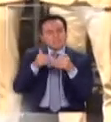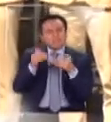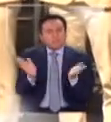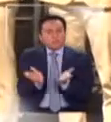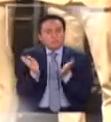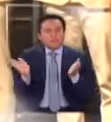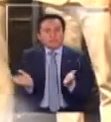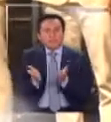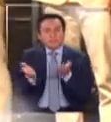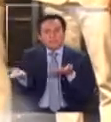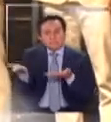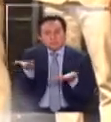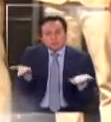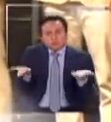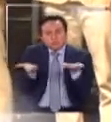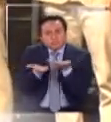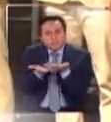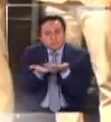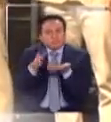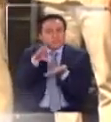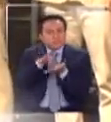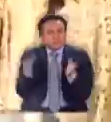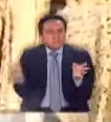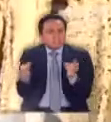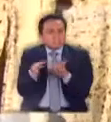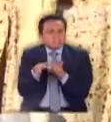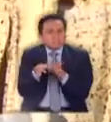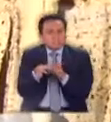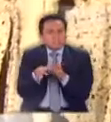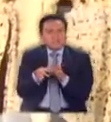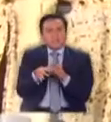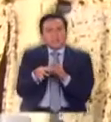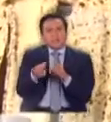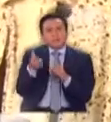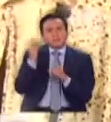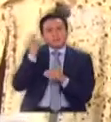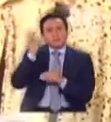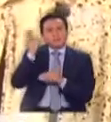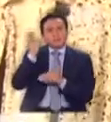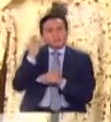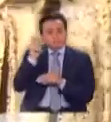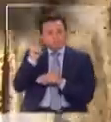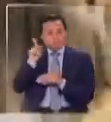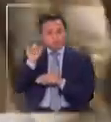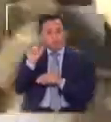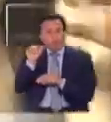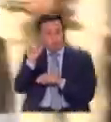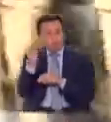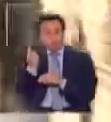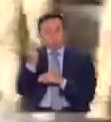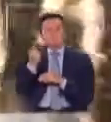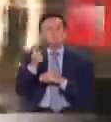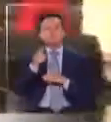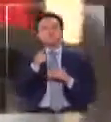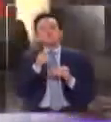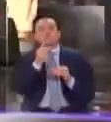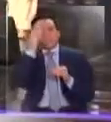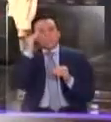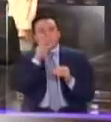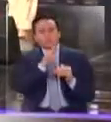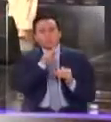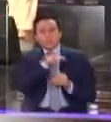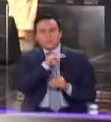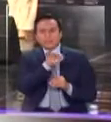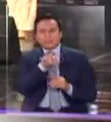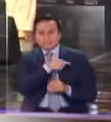fomentar la reconciliación entre ambos países antes de la reunión que kim jong uno sostendrá con su par surcoreano mundial